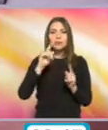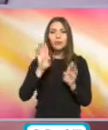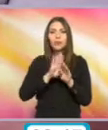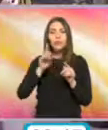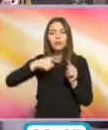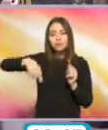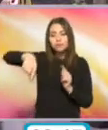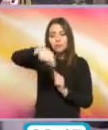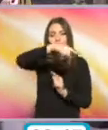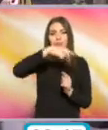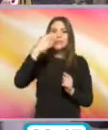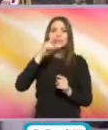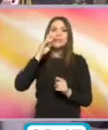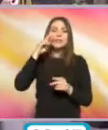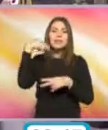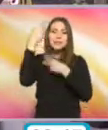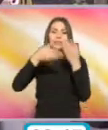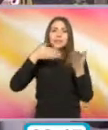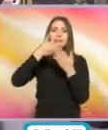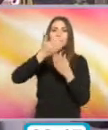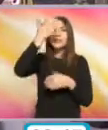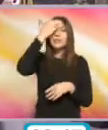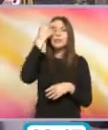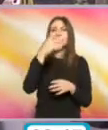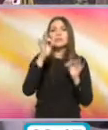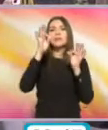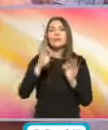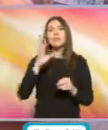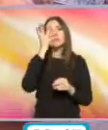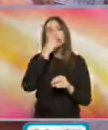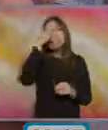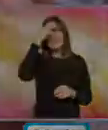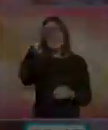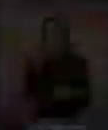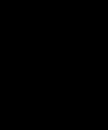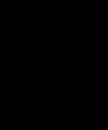pena ir para conocer esta belleza mexicana. Vamos a ir a Zacatecas. Definitivamente. Buenazo. Claudia, muchas